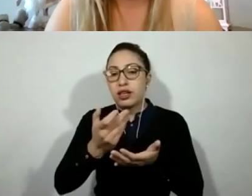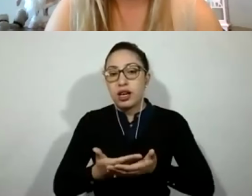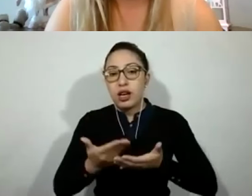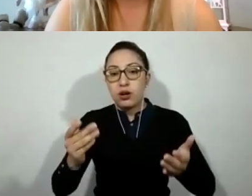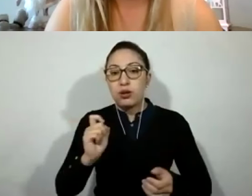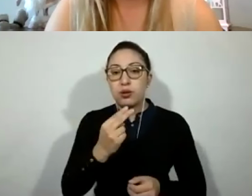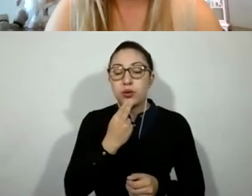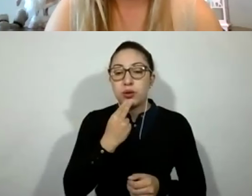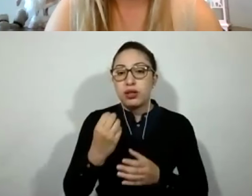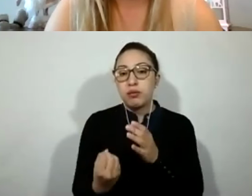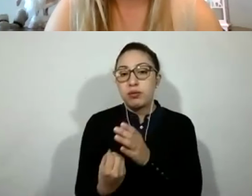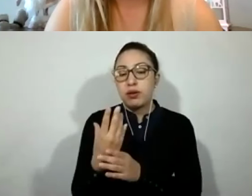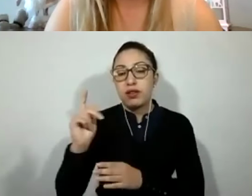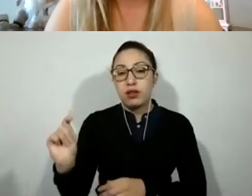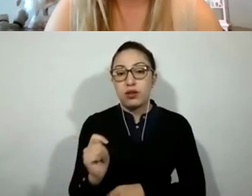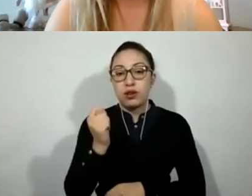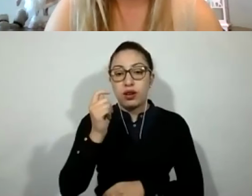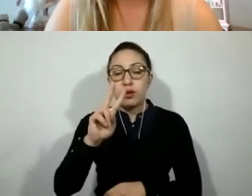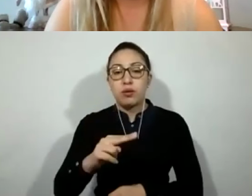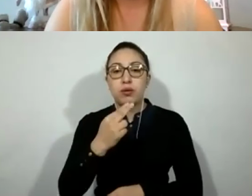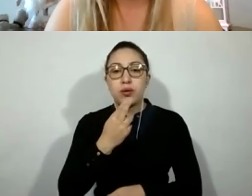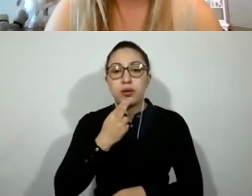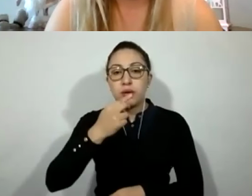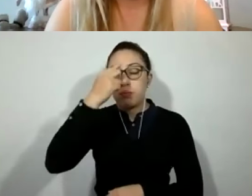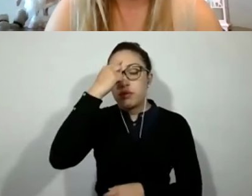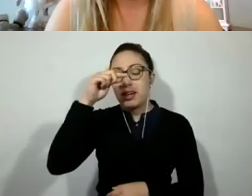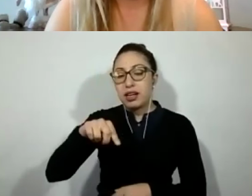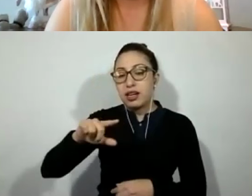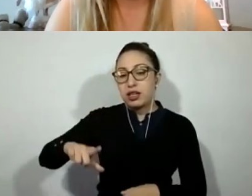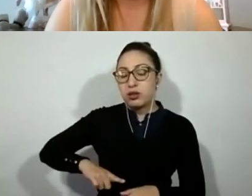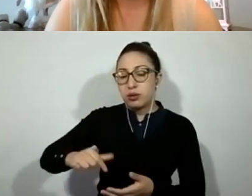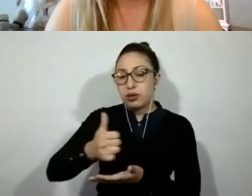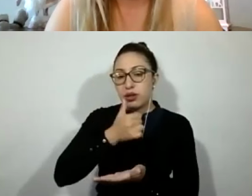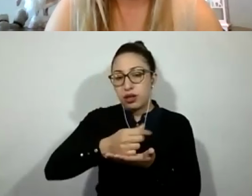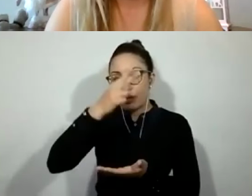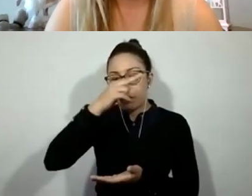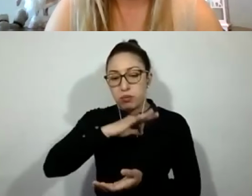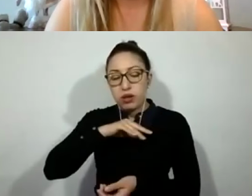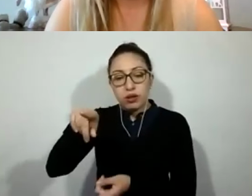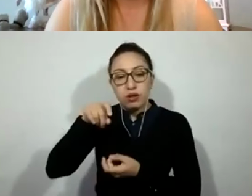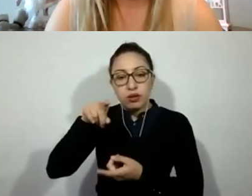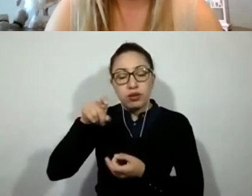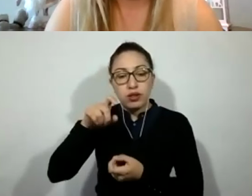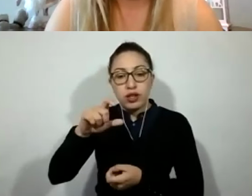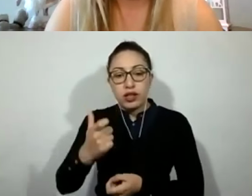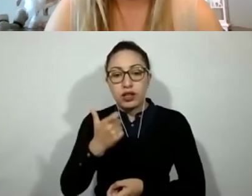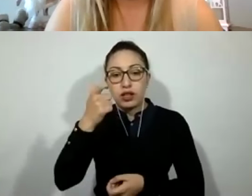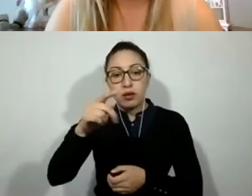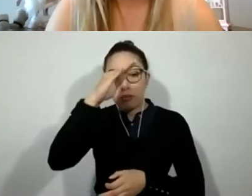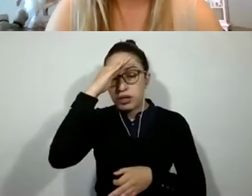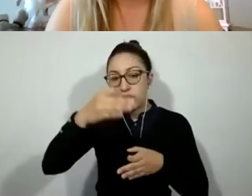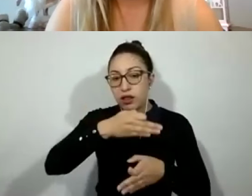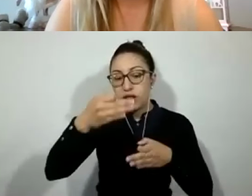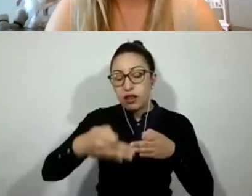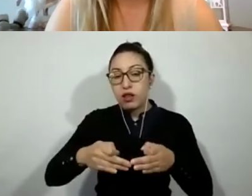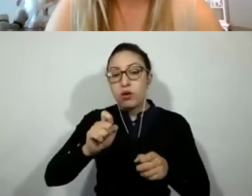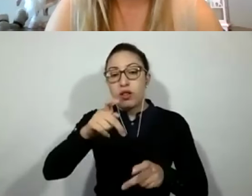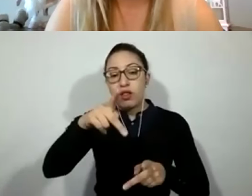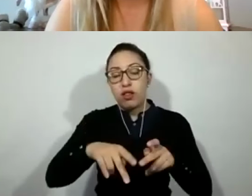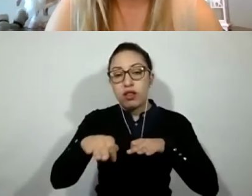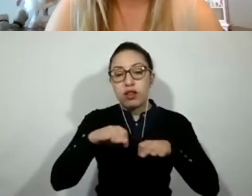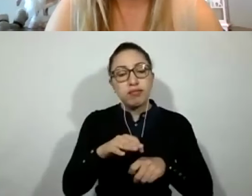cuenta permitieron que la hacienda pública de la Ciudad de México no interrumpiera sus funciones esenciales. En